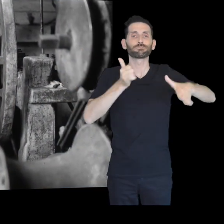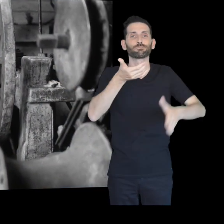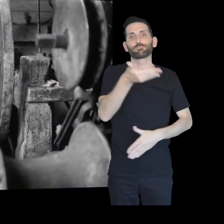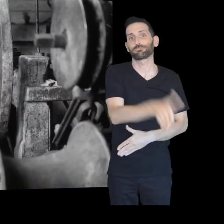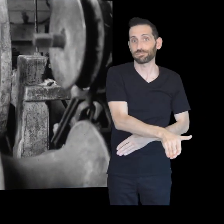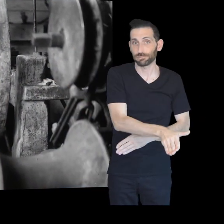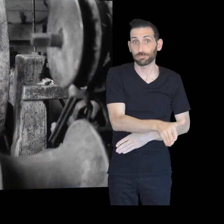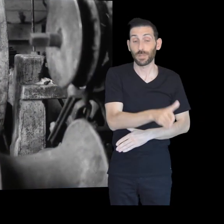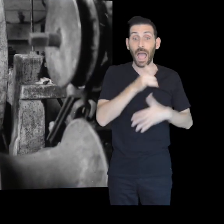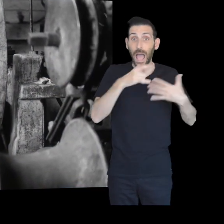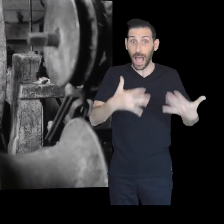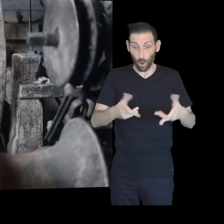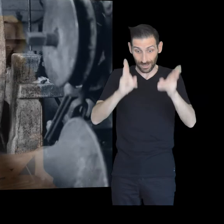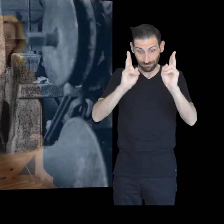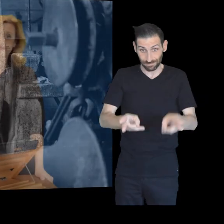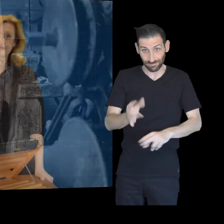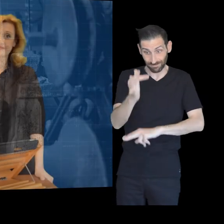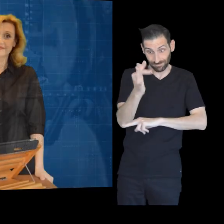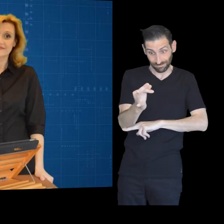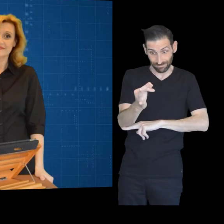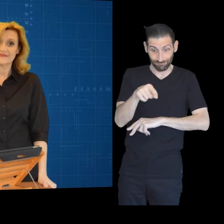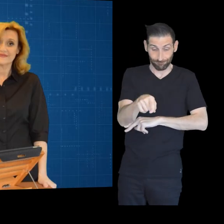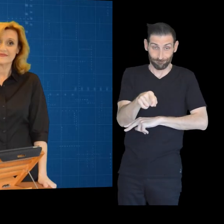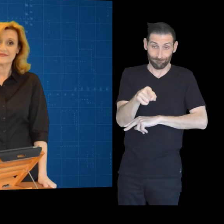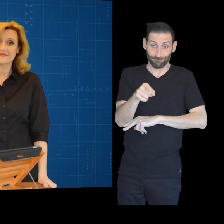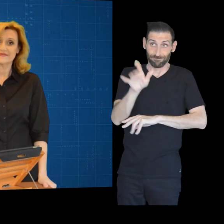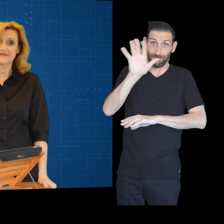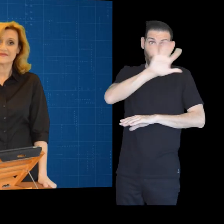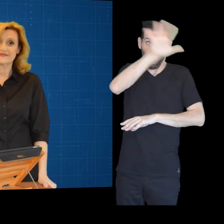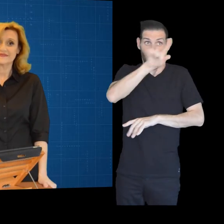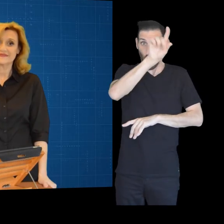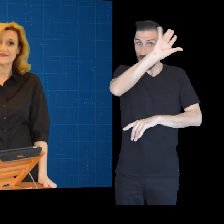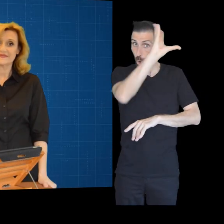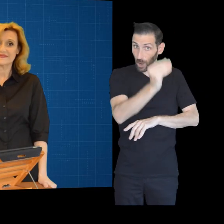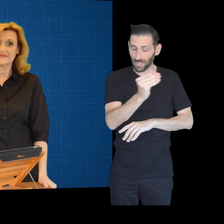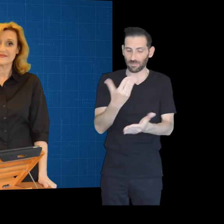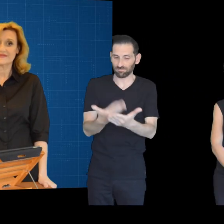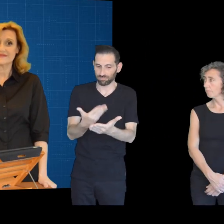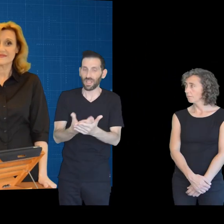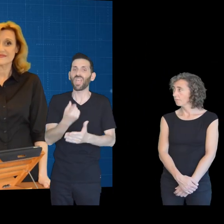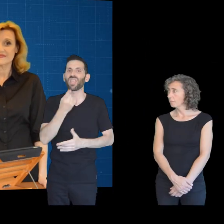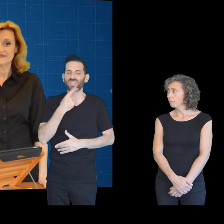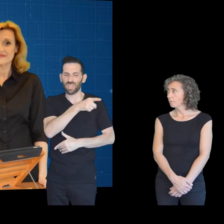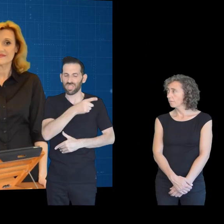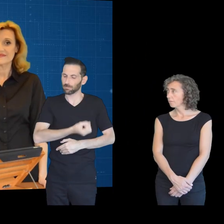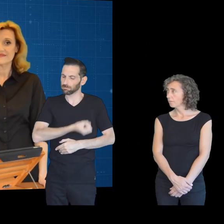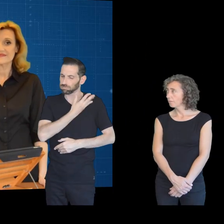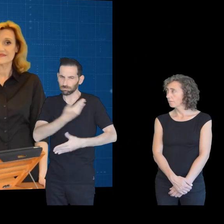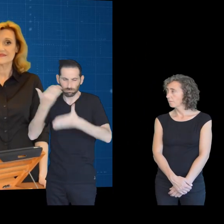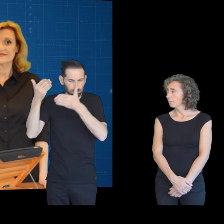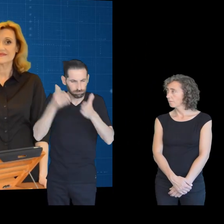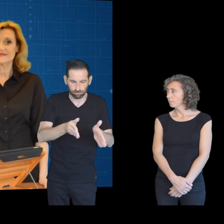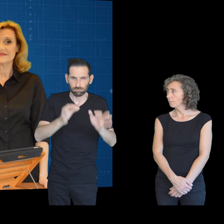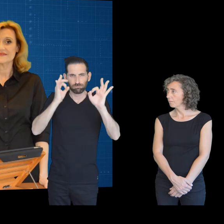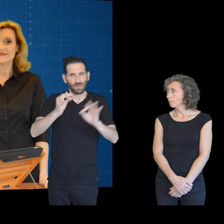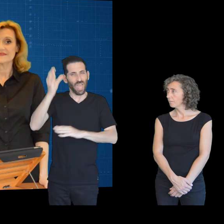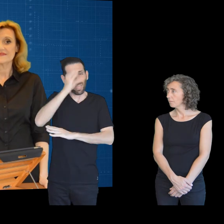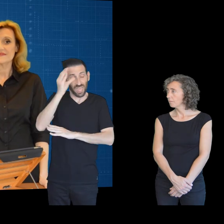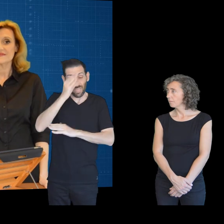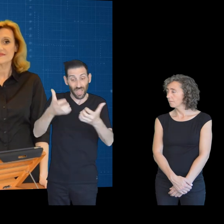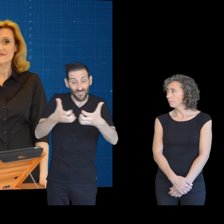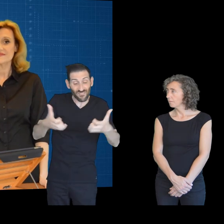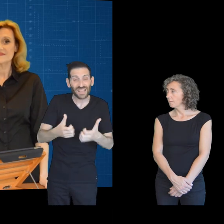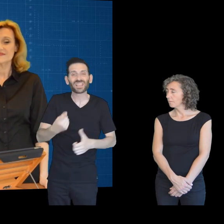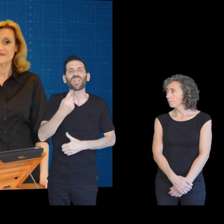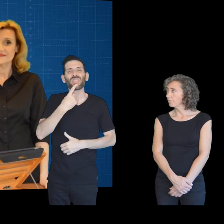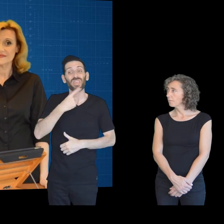Uh-huh. No seu epitafio, na súa tumba en Grenlandia, destácase a súa dedicación á ciencia co epitafio, só